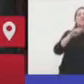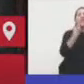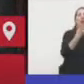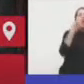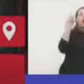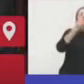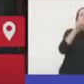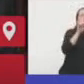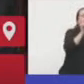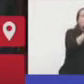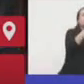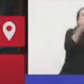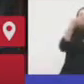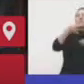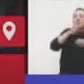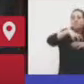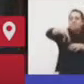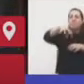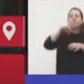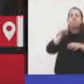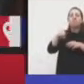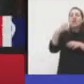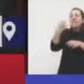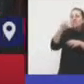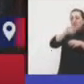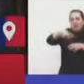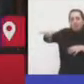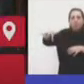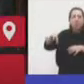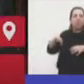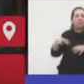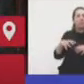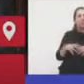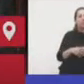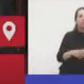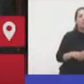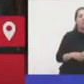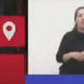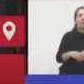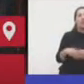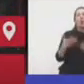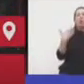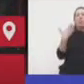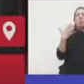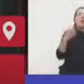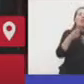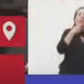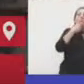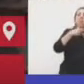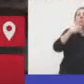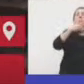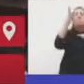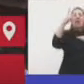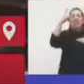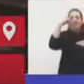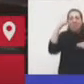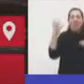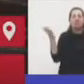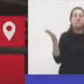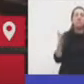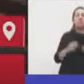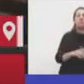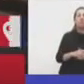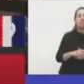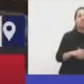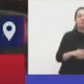noticias. Entonces, si el presidente lo que quiere es que la gente no esté enojada, no pretenda cancelar a algunos dirigentes porque sabe